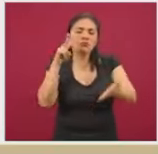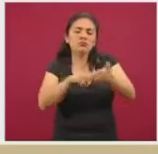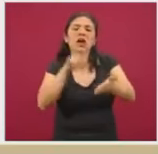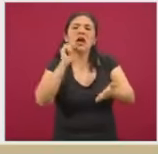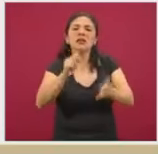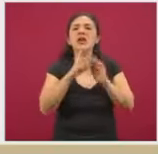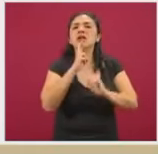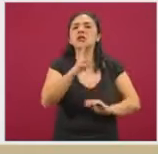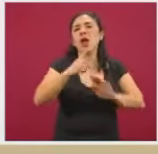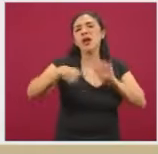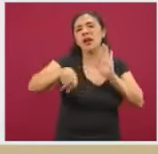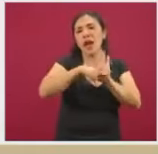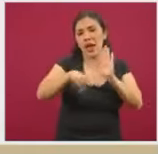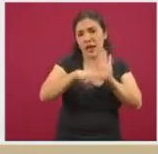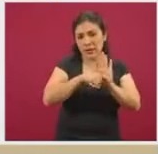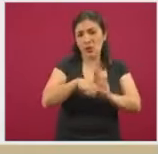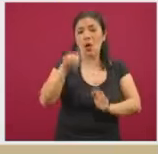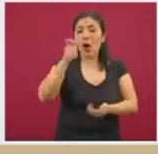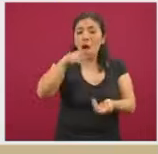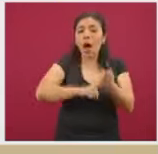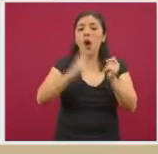de laboratorio, son